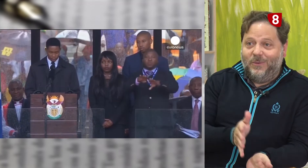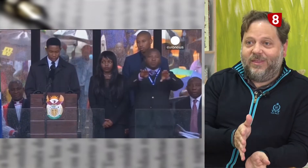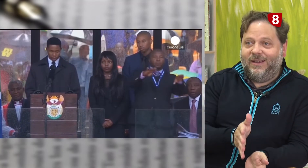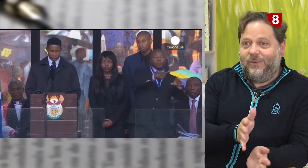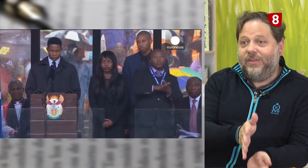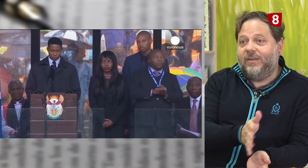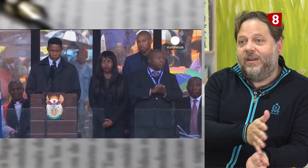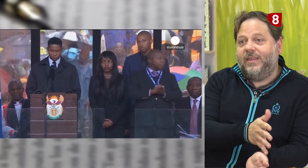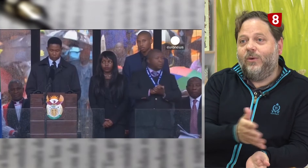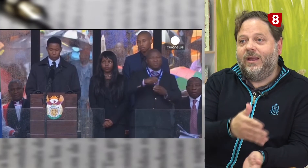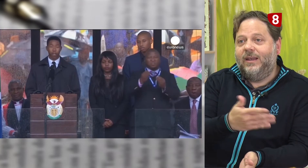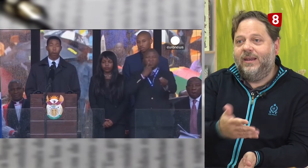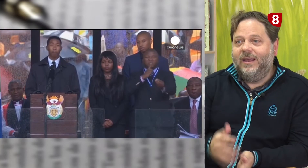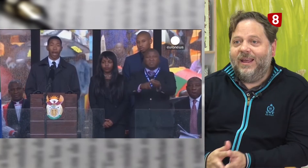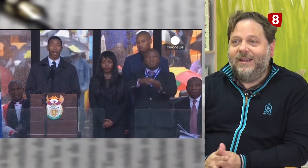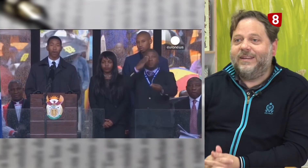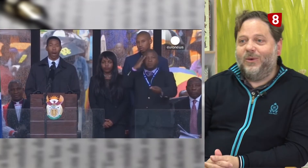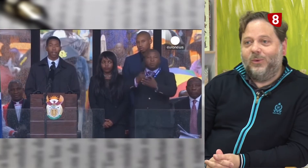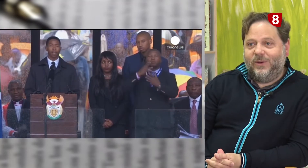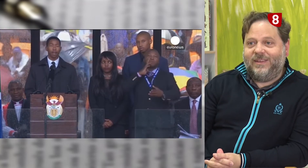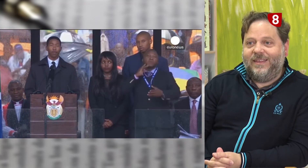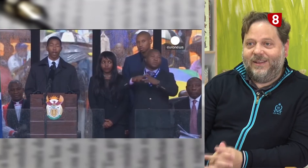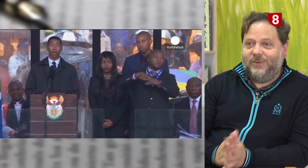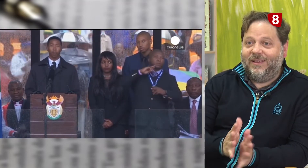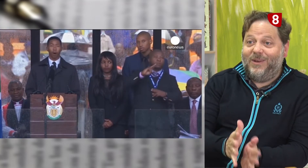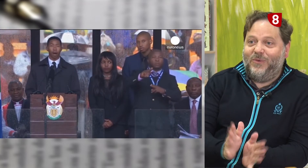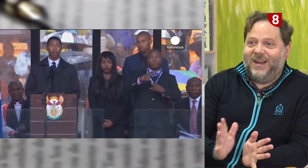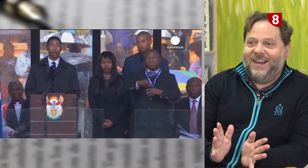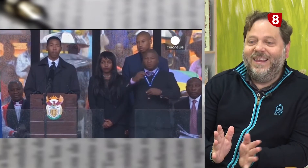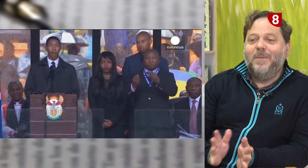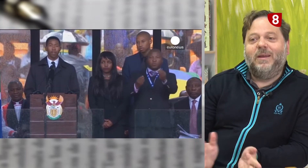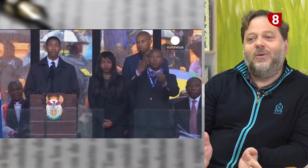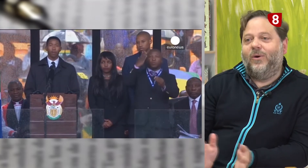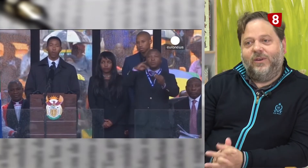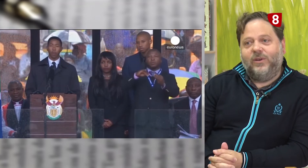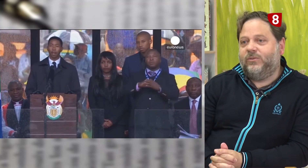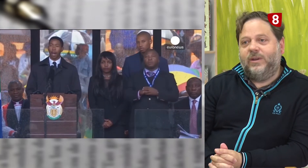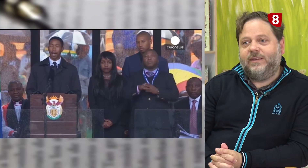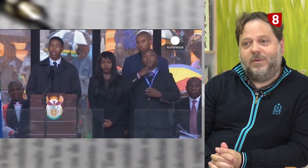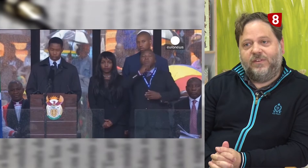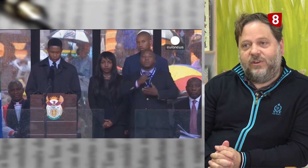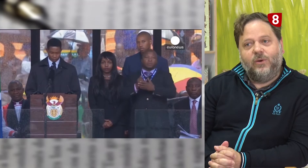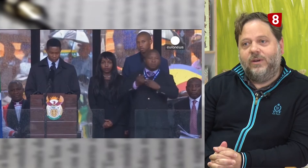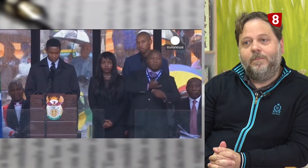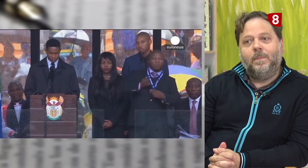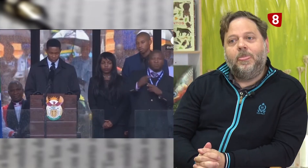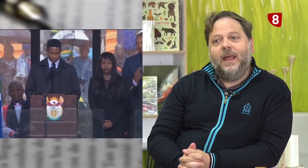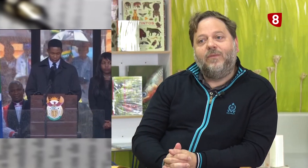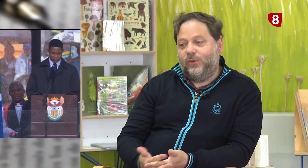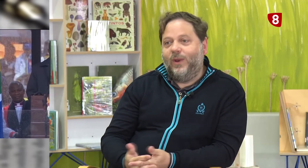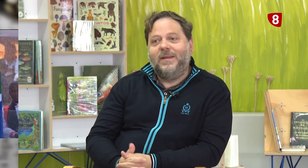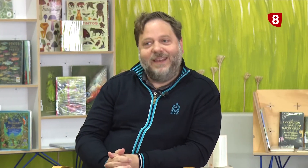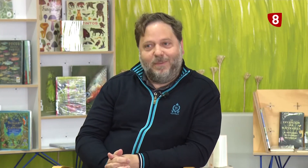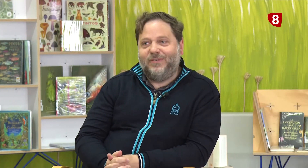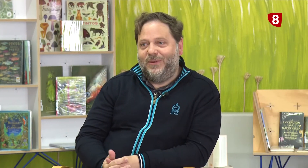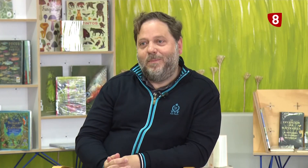que no hacen referencia a lo que el interlocutor está diciendo ese día del funeral pero no eso en esta profesión afortunadamente